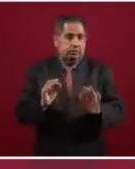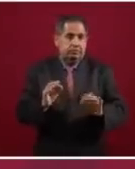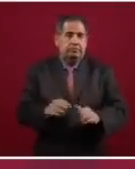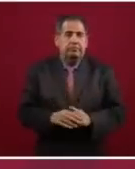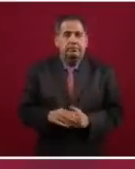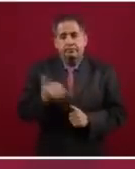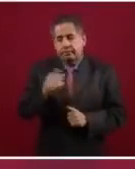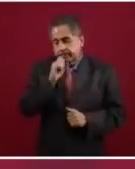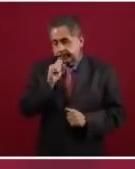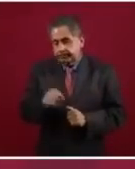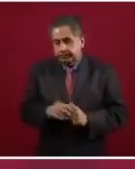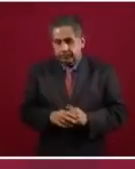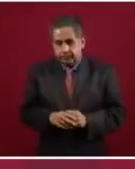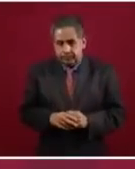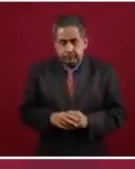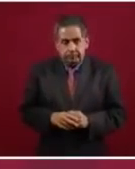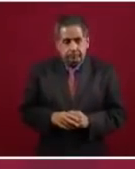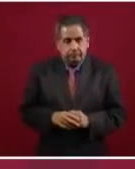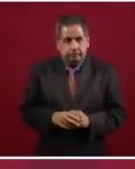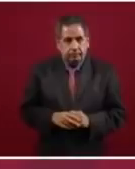y